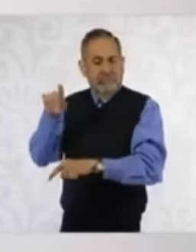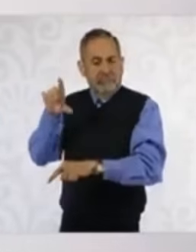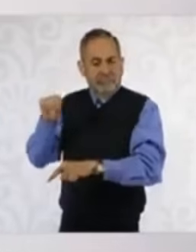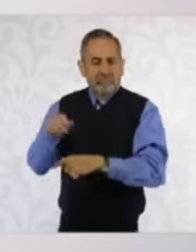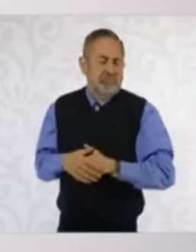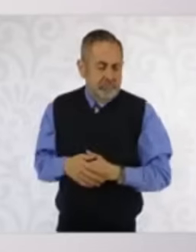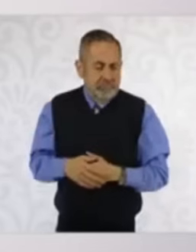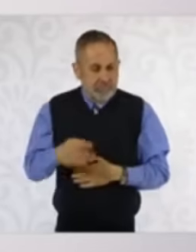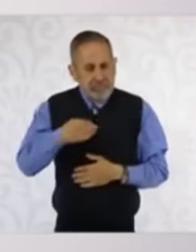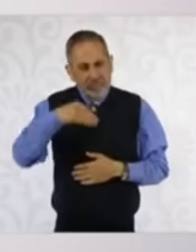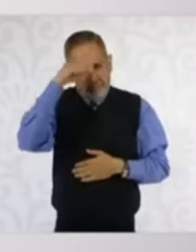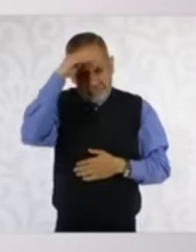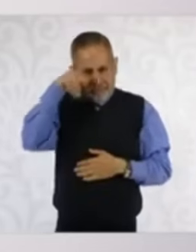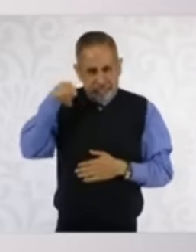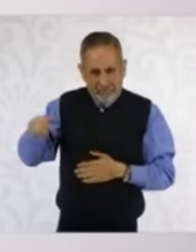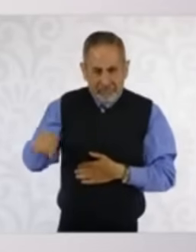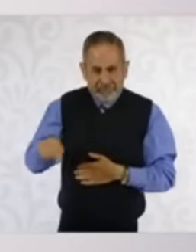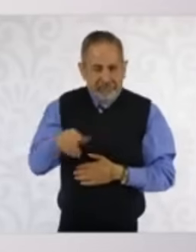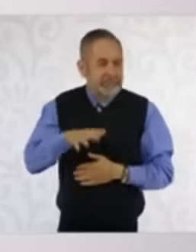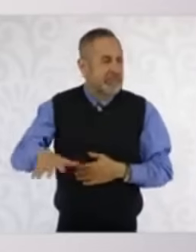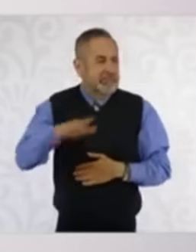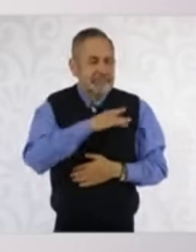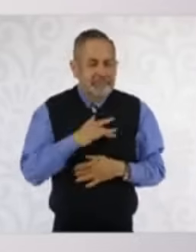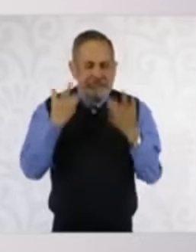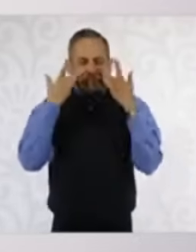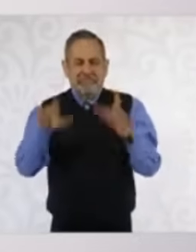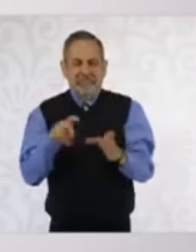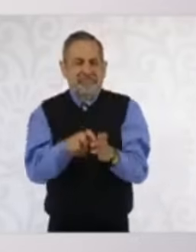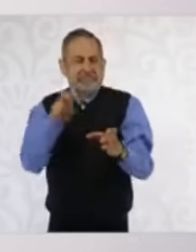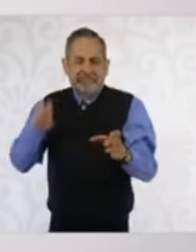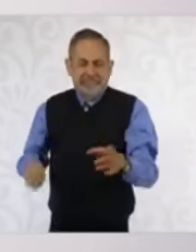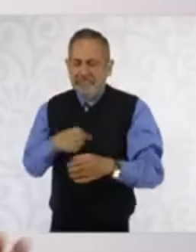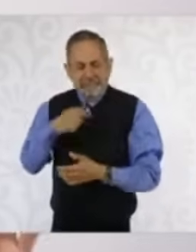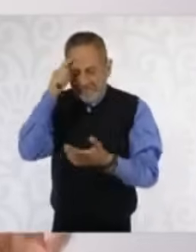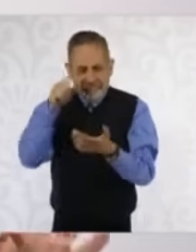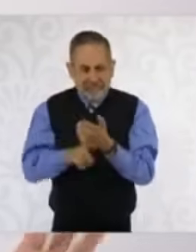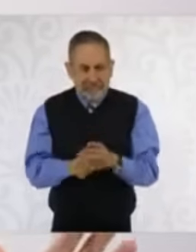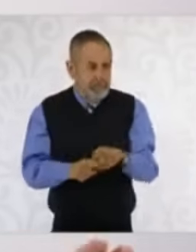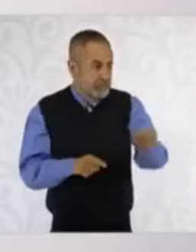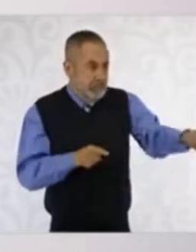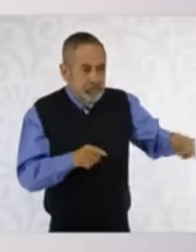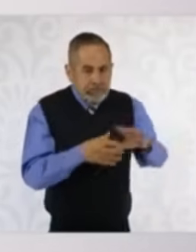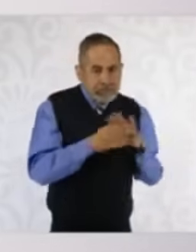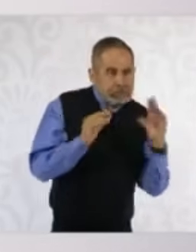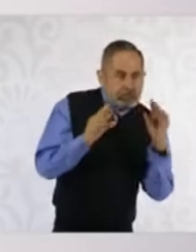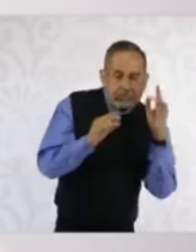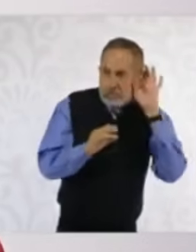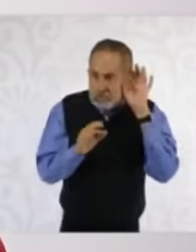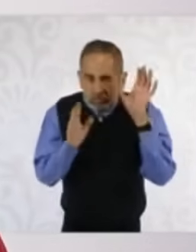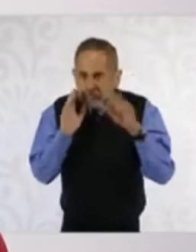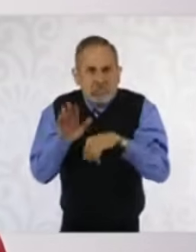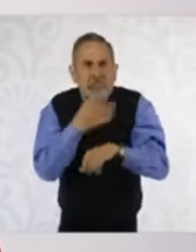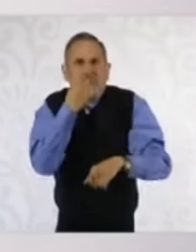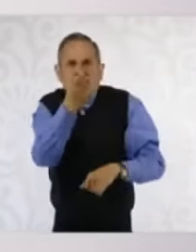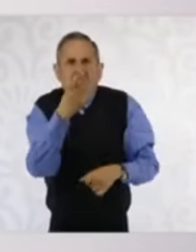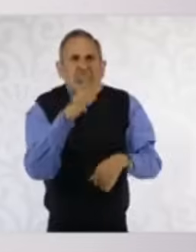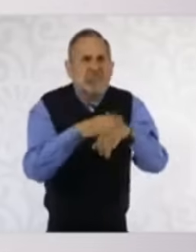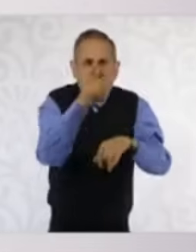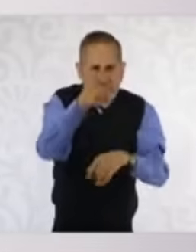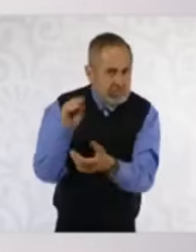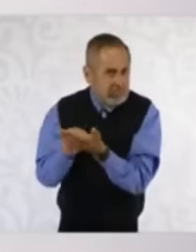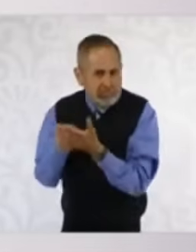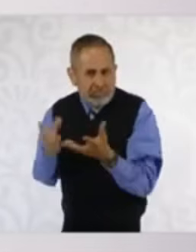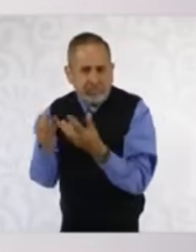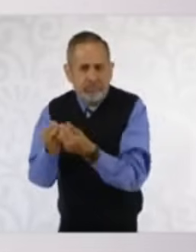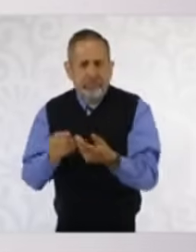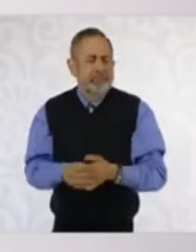Yo pienso que no se ha retirado de la vida pública, y ya nuestros adversarios están escuchando por qué digo esto, porque